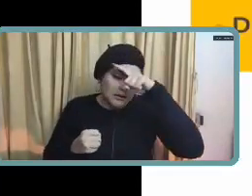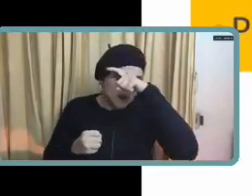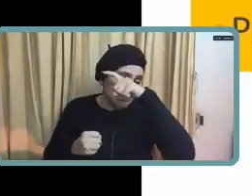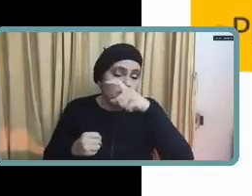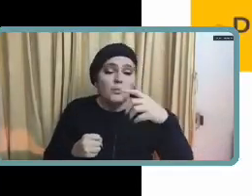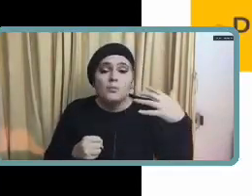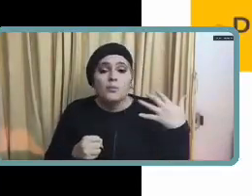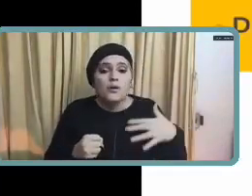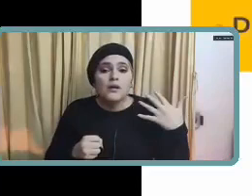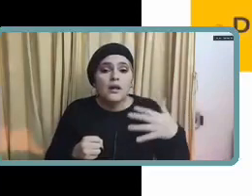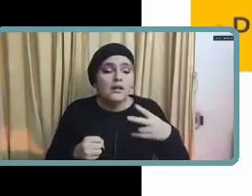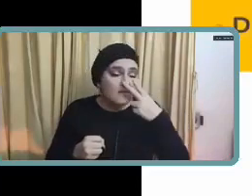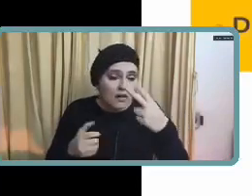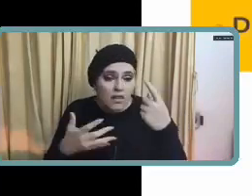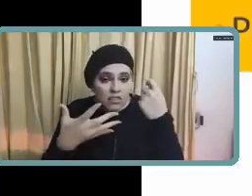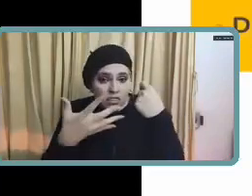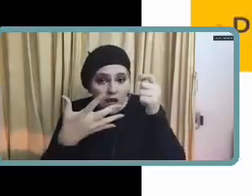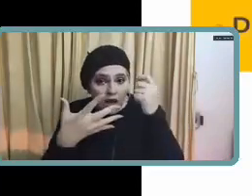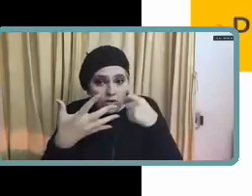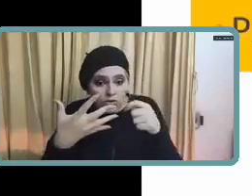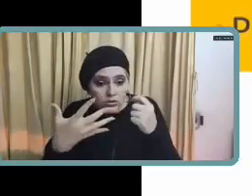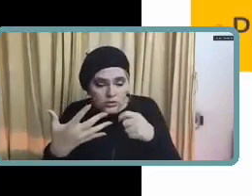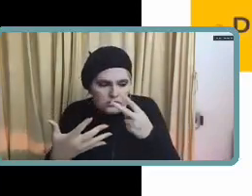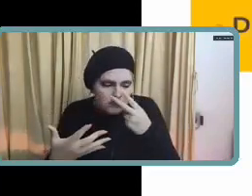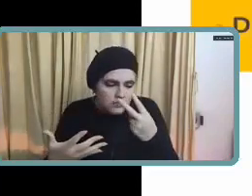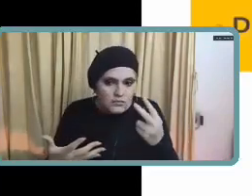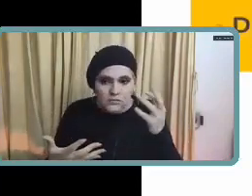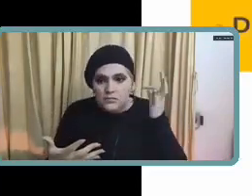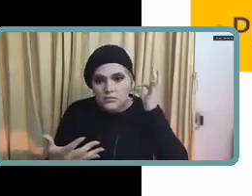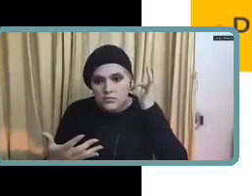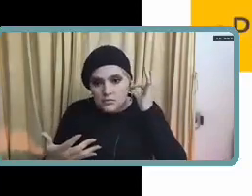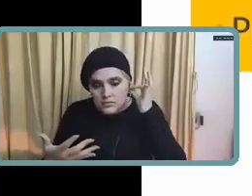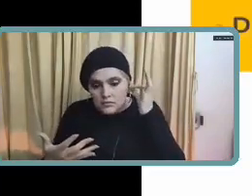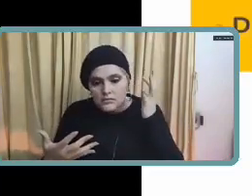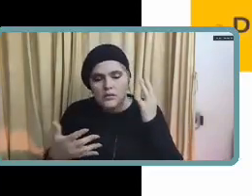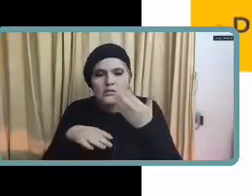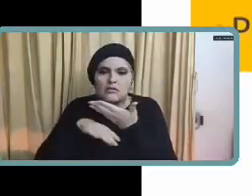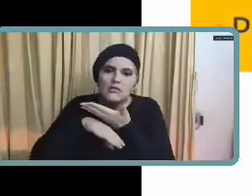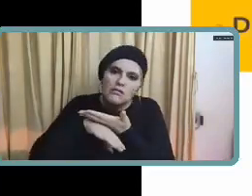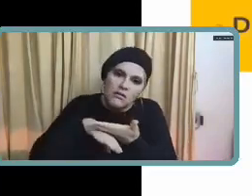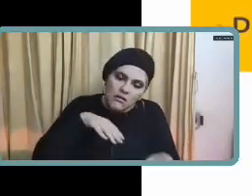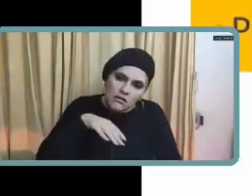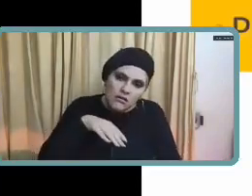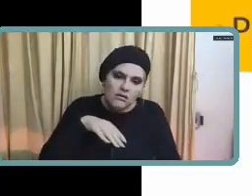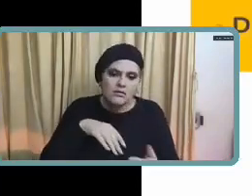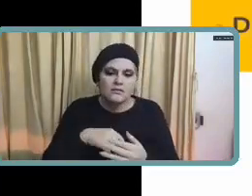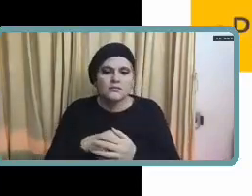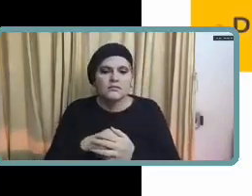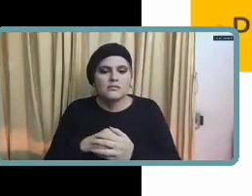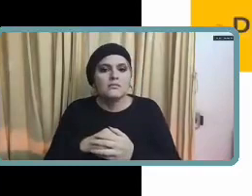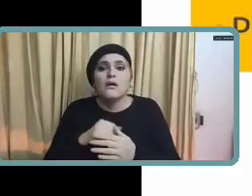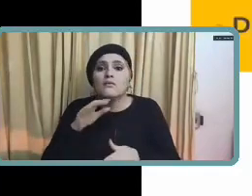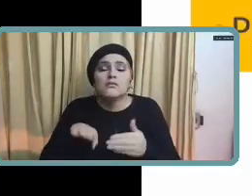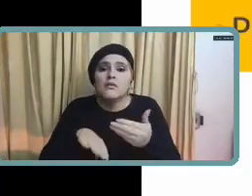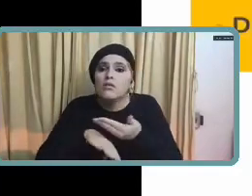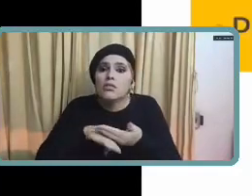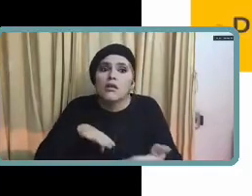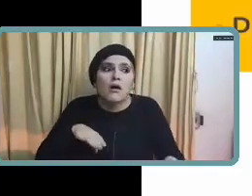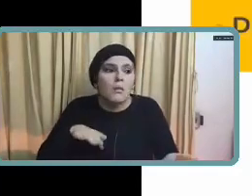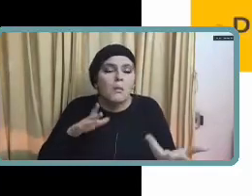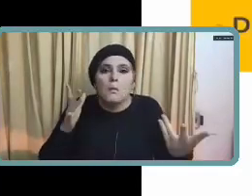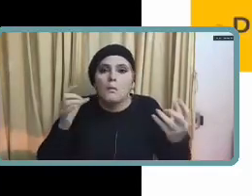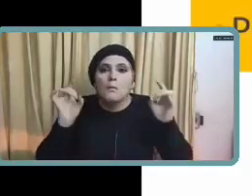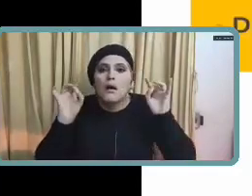hacer el diagnóstico, porque si se hace en forma muy tardía, puede inclusive que nunca se haga, porque en la